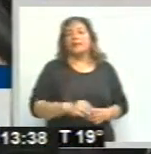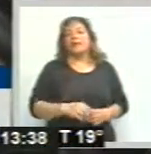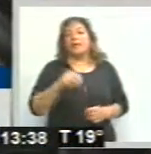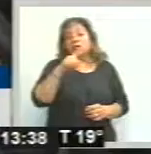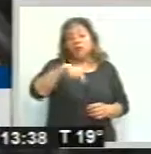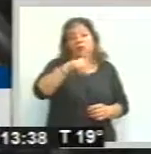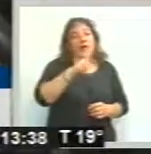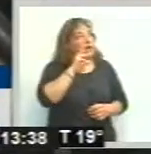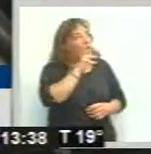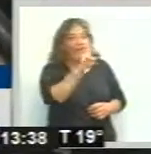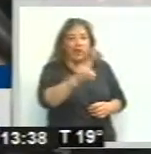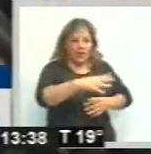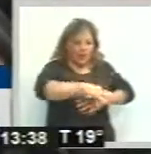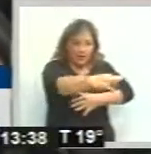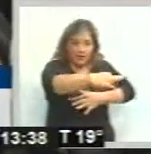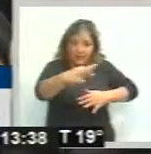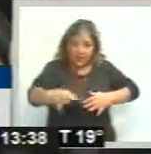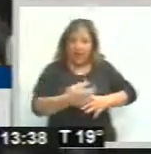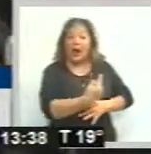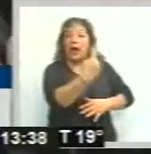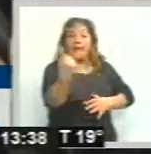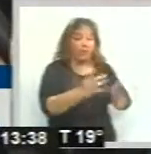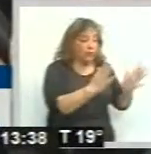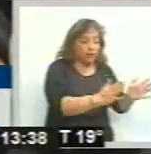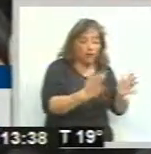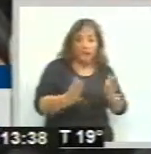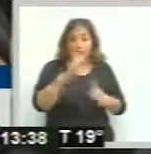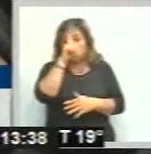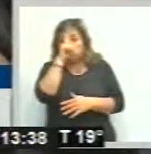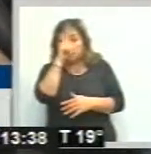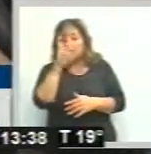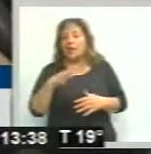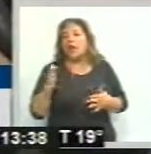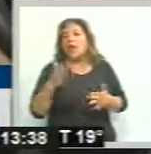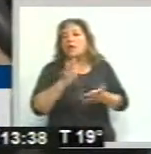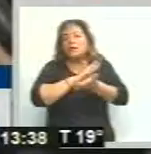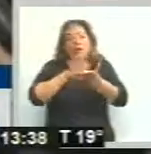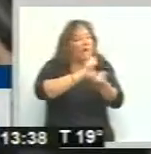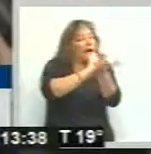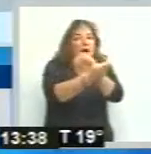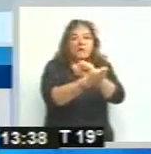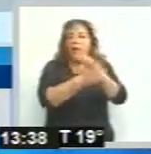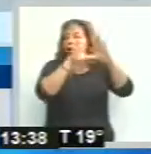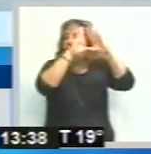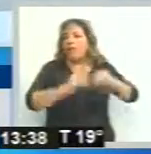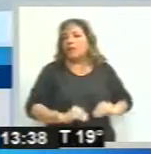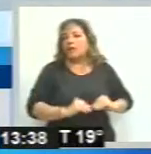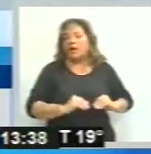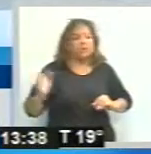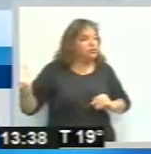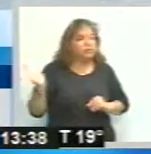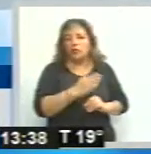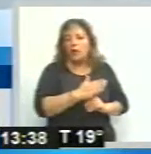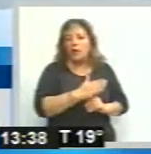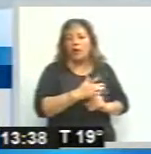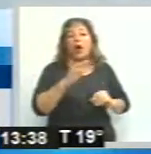Si ustedes se fijan en la maqueta, cada una de las alas del hospital van a ser prácticamente remodeladas totalmente. Actualmente